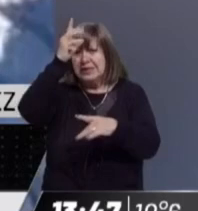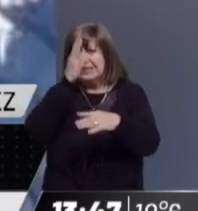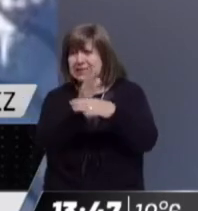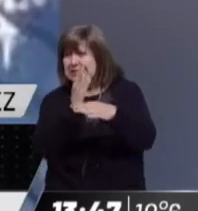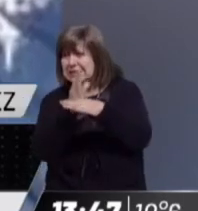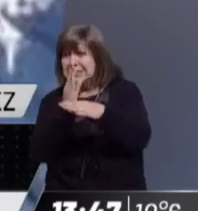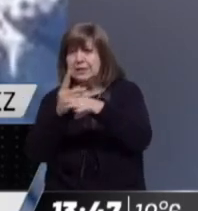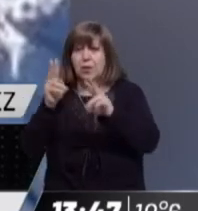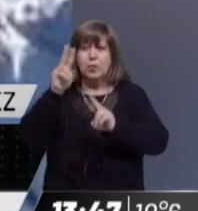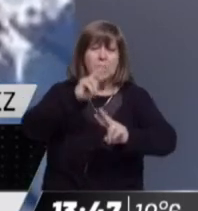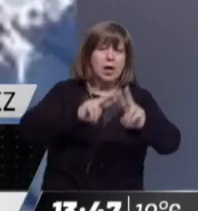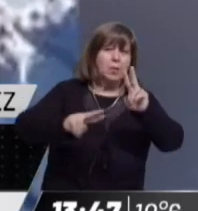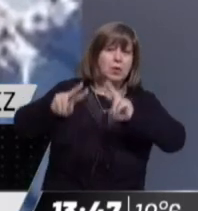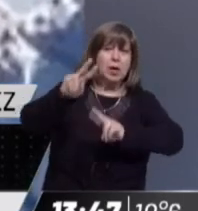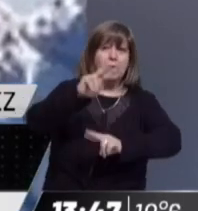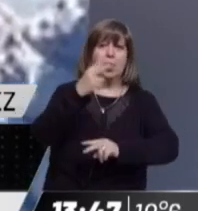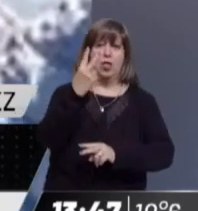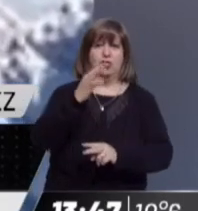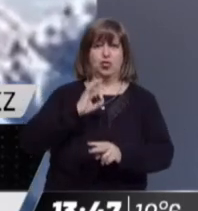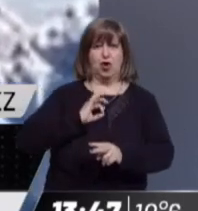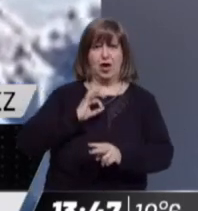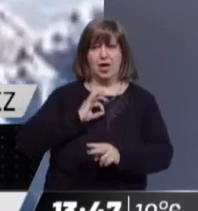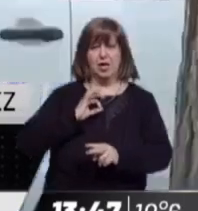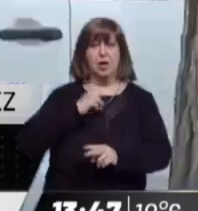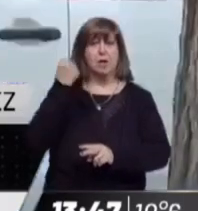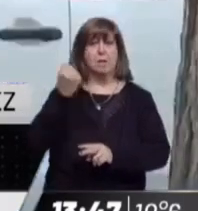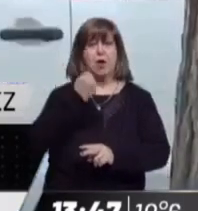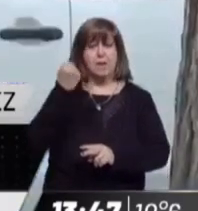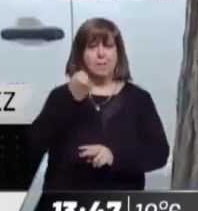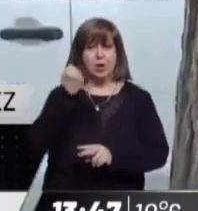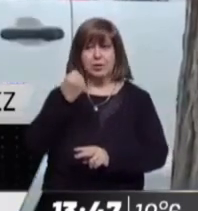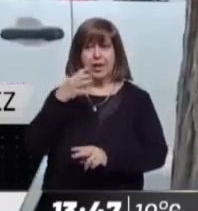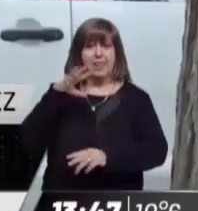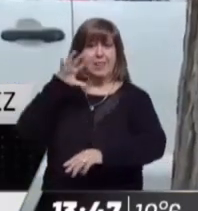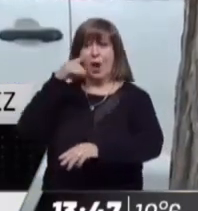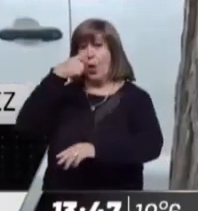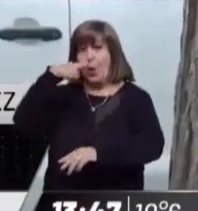él. Era muy importante poder detenerlo porque la causa ya está